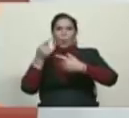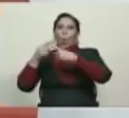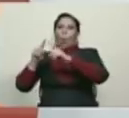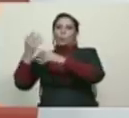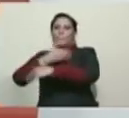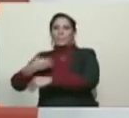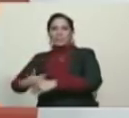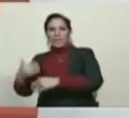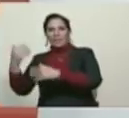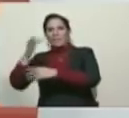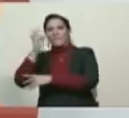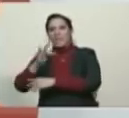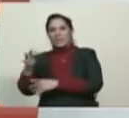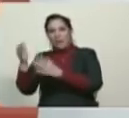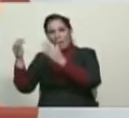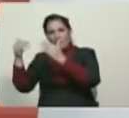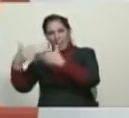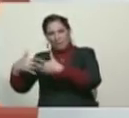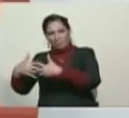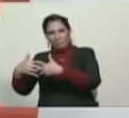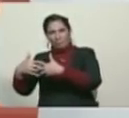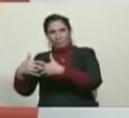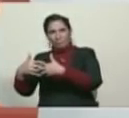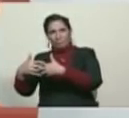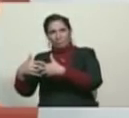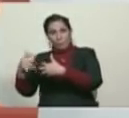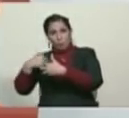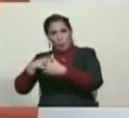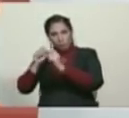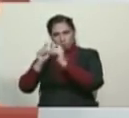Cosas que uno se va enterando luego, ¿no?